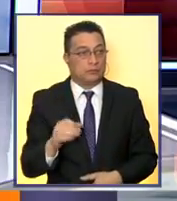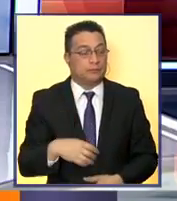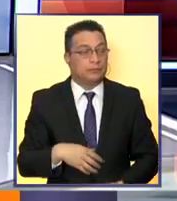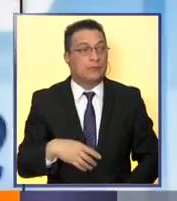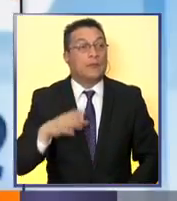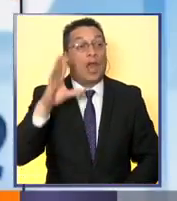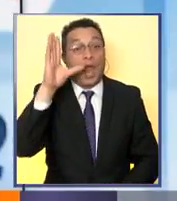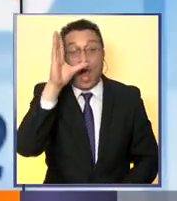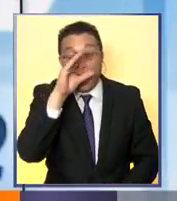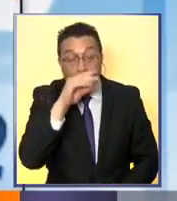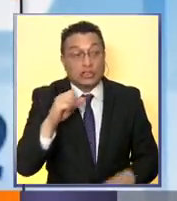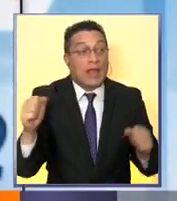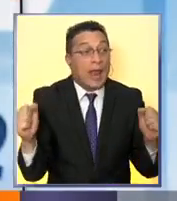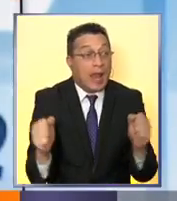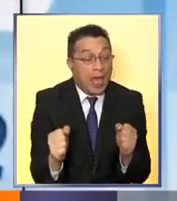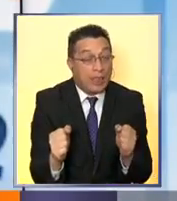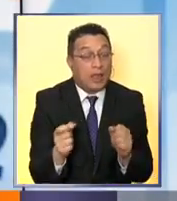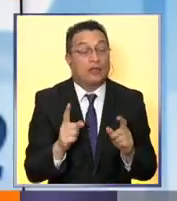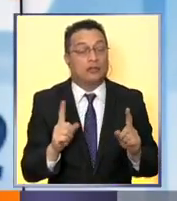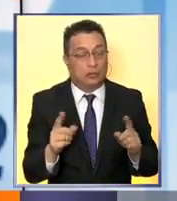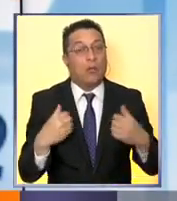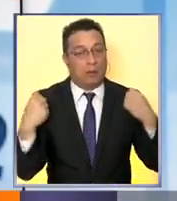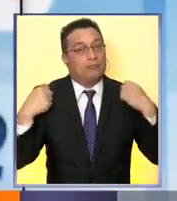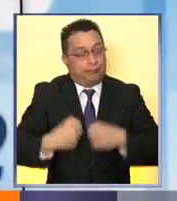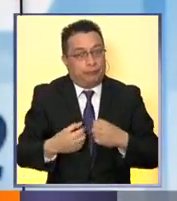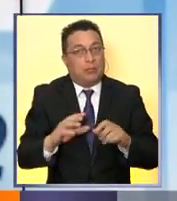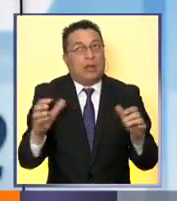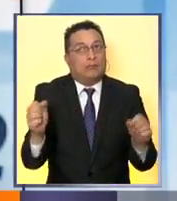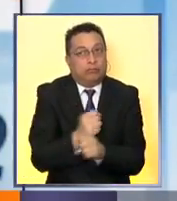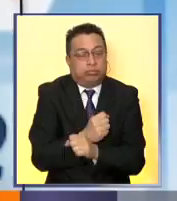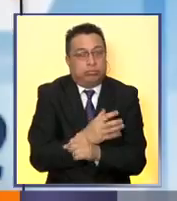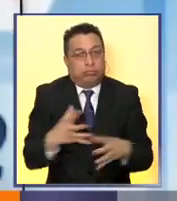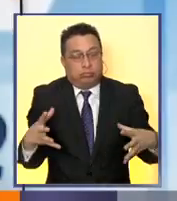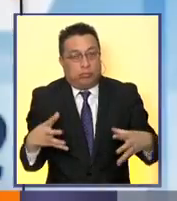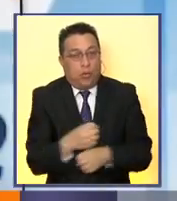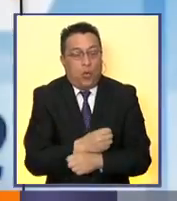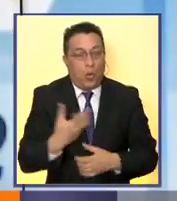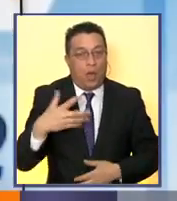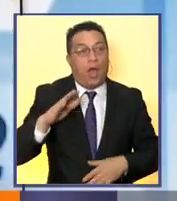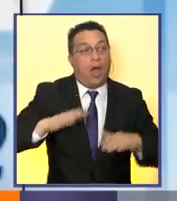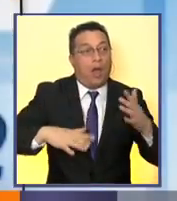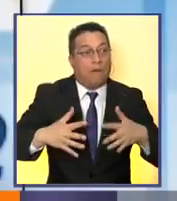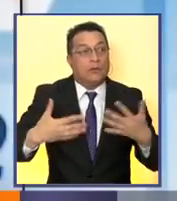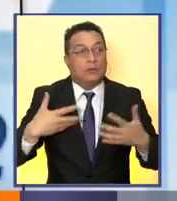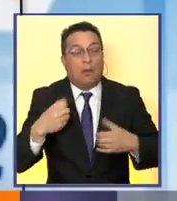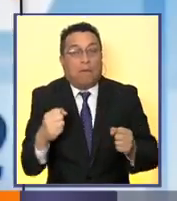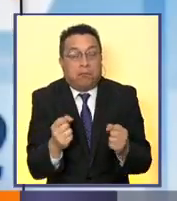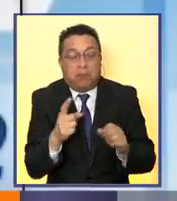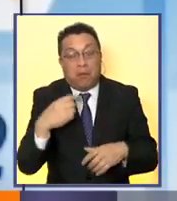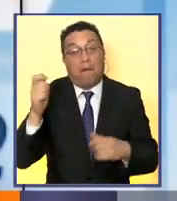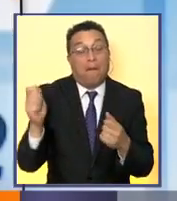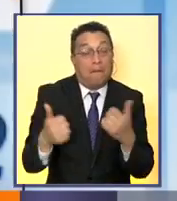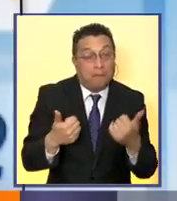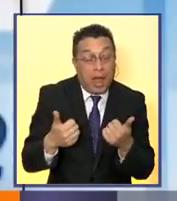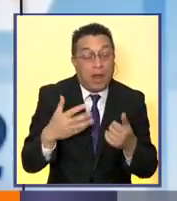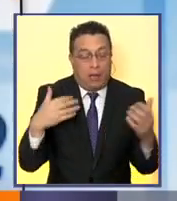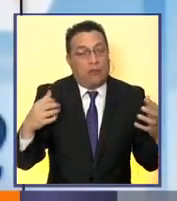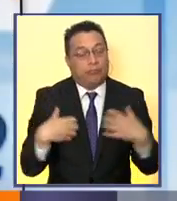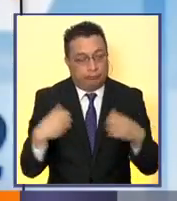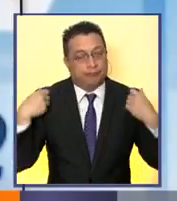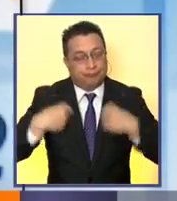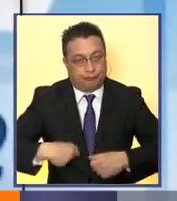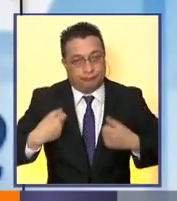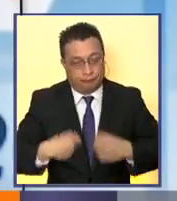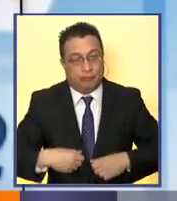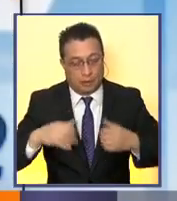tan heladas, pero recomendable salir abrigado por los cambios de temperatura, porque uno de repente no siente mucho frío, pero va a ser una jornada